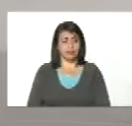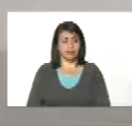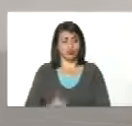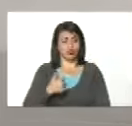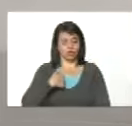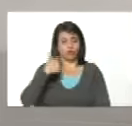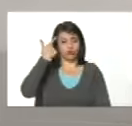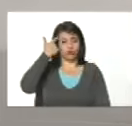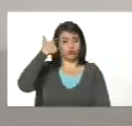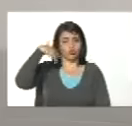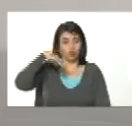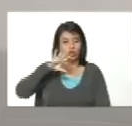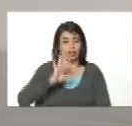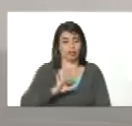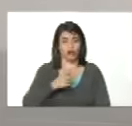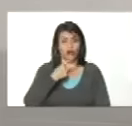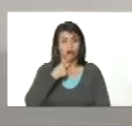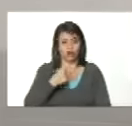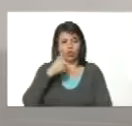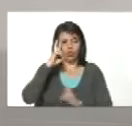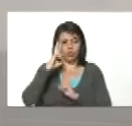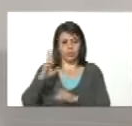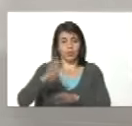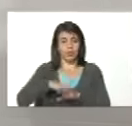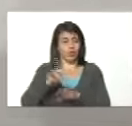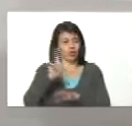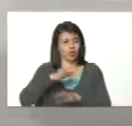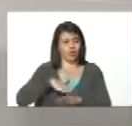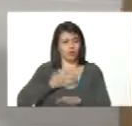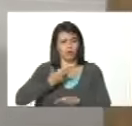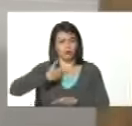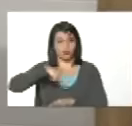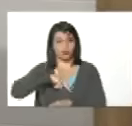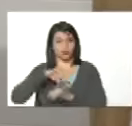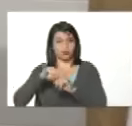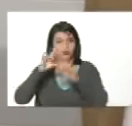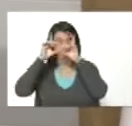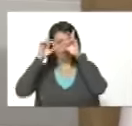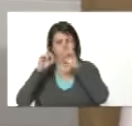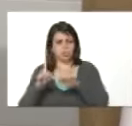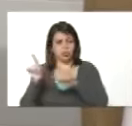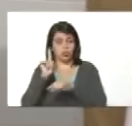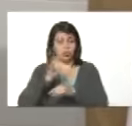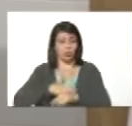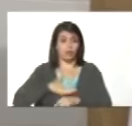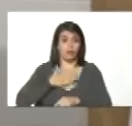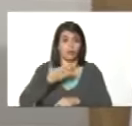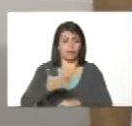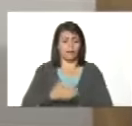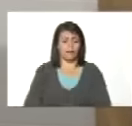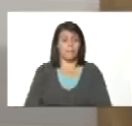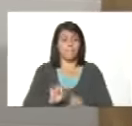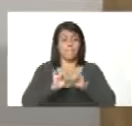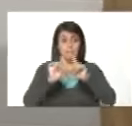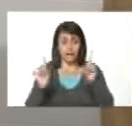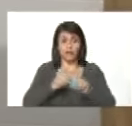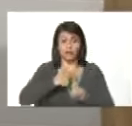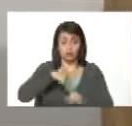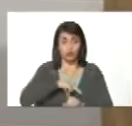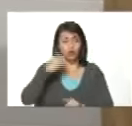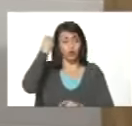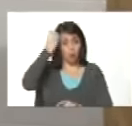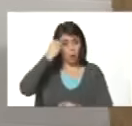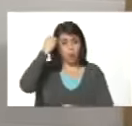Yo creo, lo digo con respeto, porque no nos corresponde a nosotros tomar la decisión, pero nos corresponde